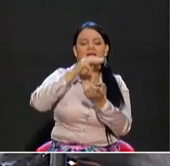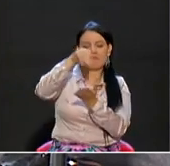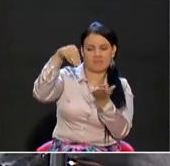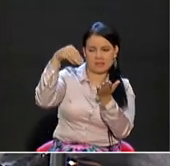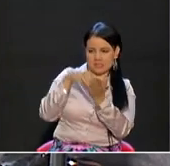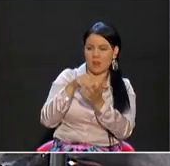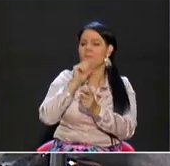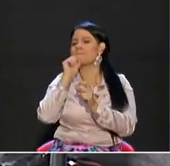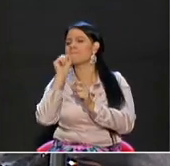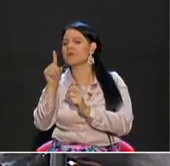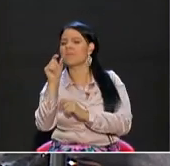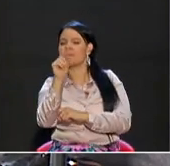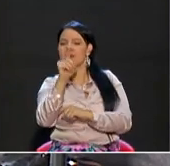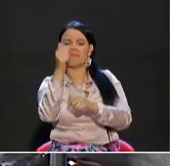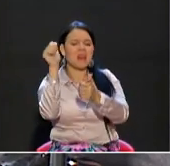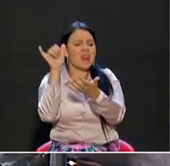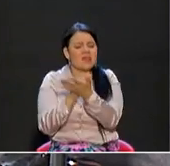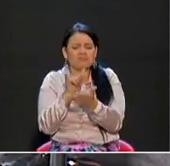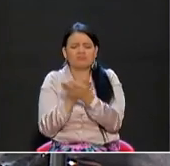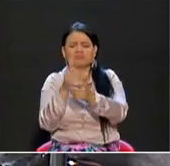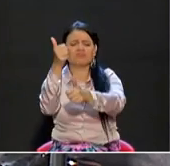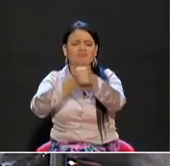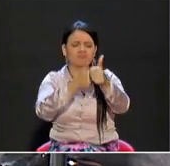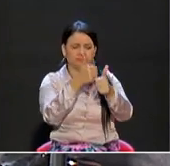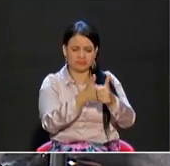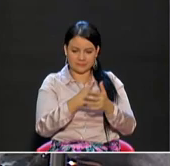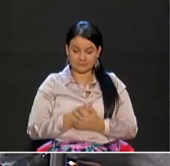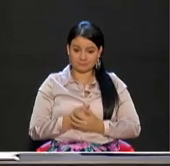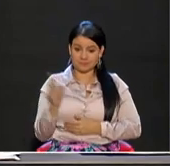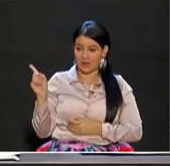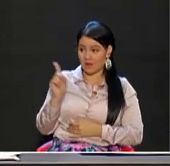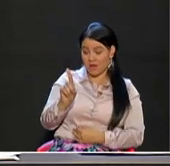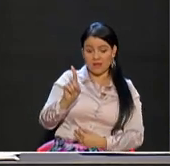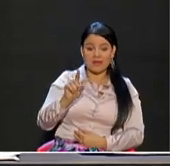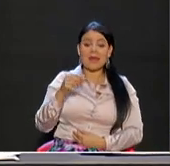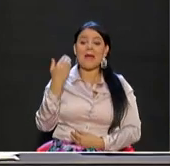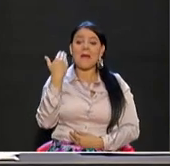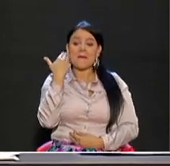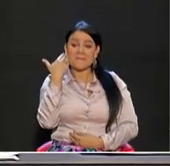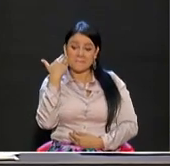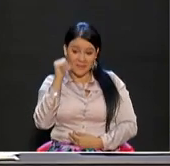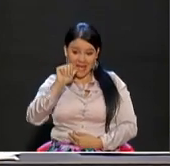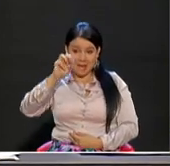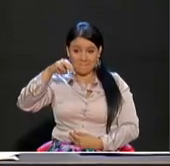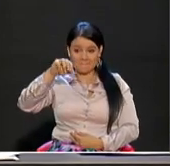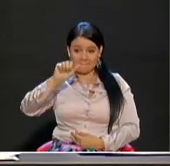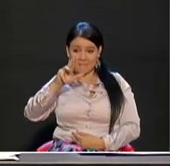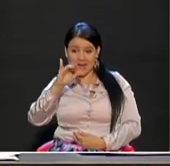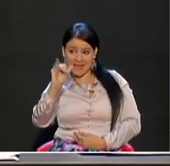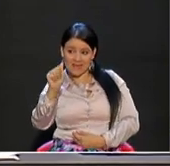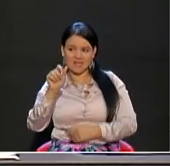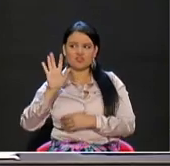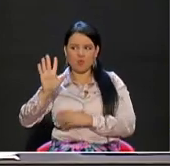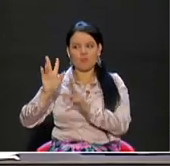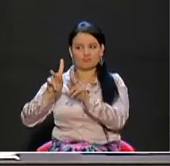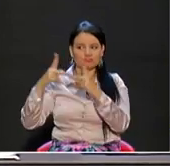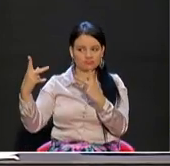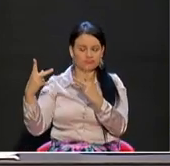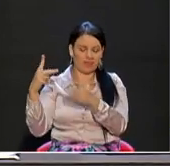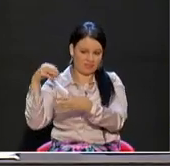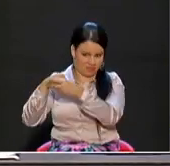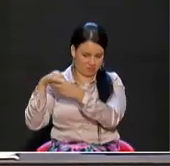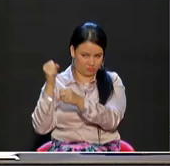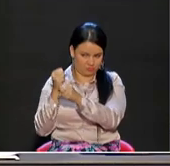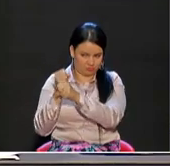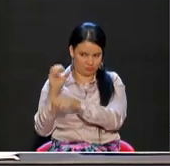vamos a escuchar la pregunta de la colega maría victoria correa del periódico el colombiano e iniciaría la respuesta el